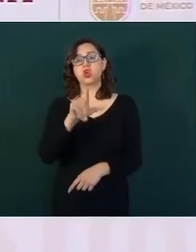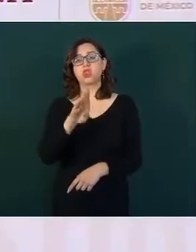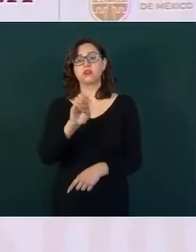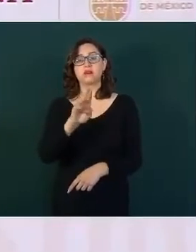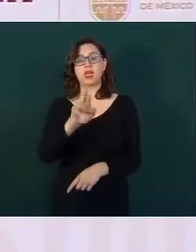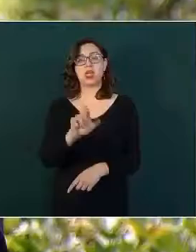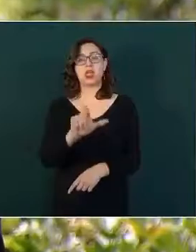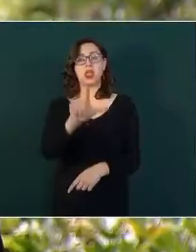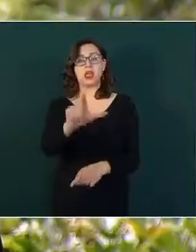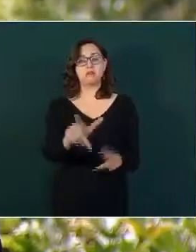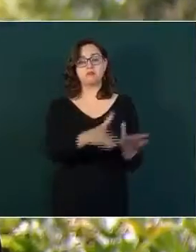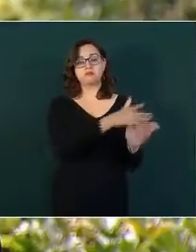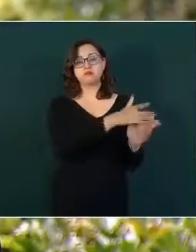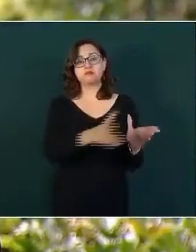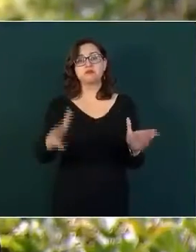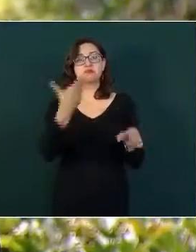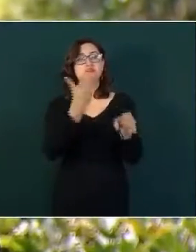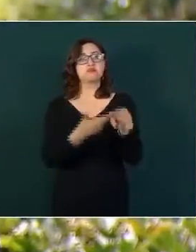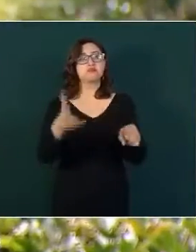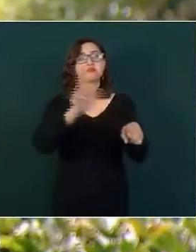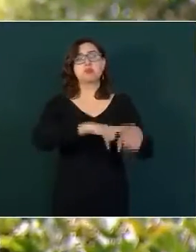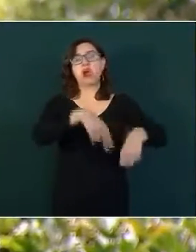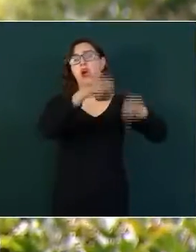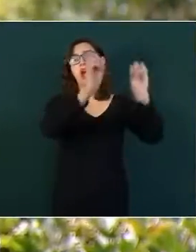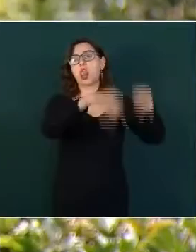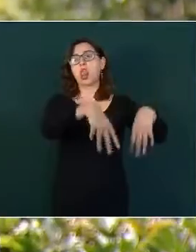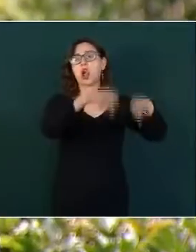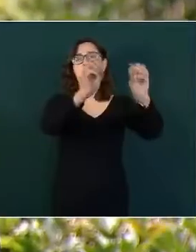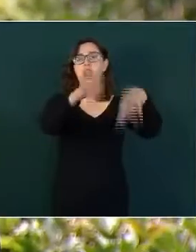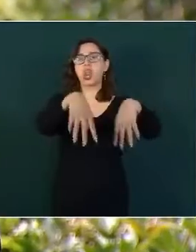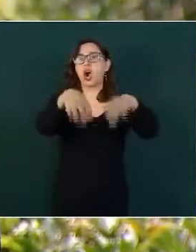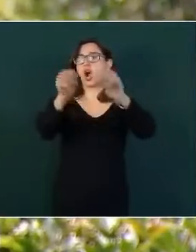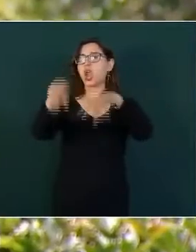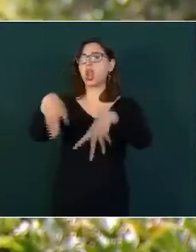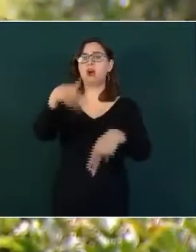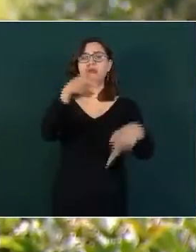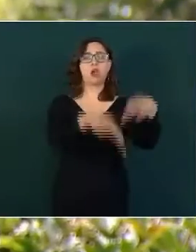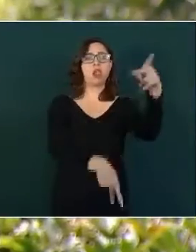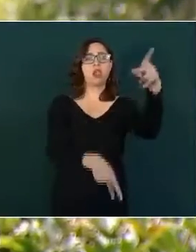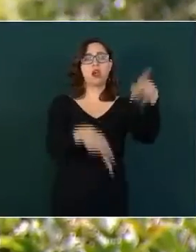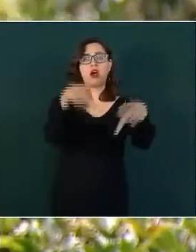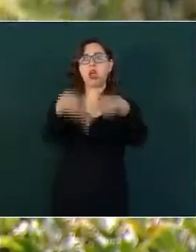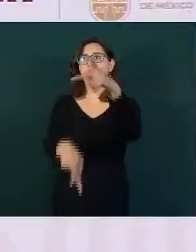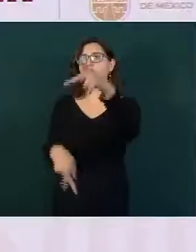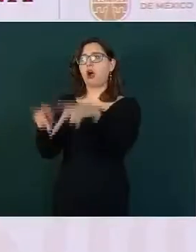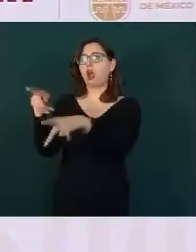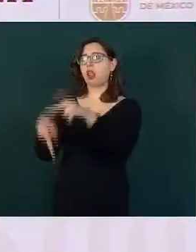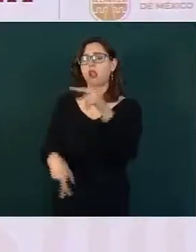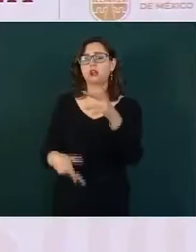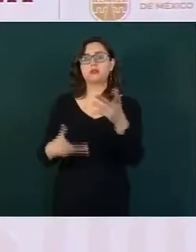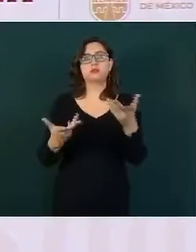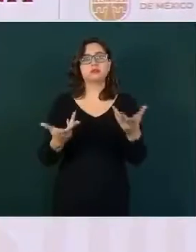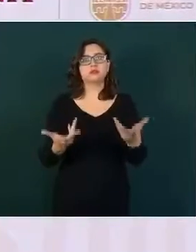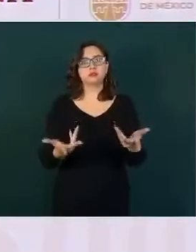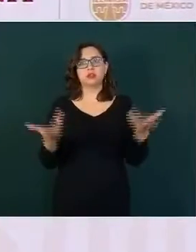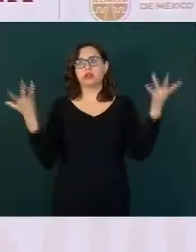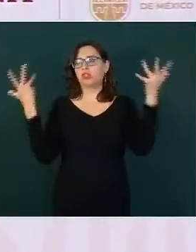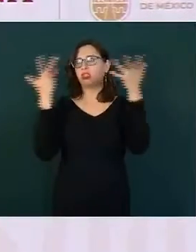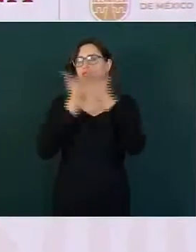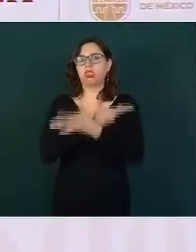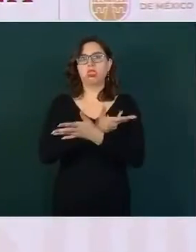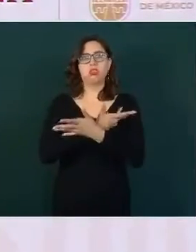neoliberales, dejaron abandonados o a medio construir.